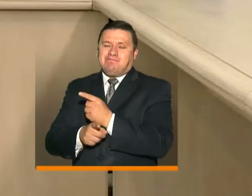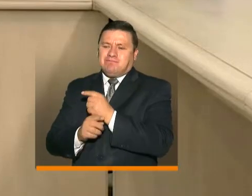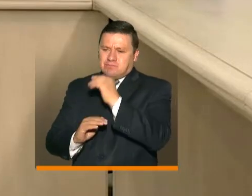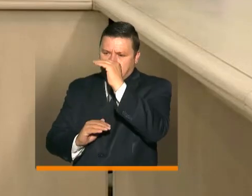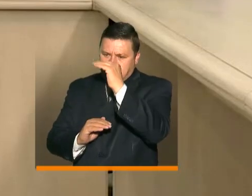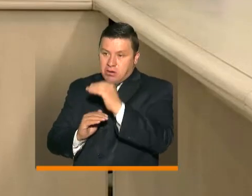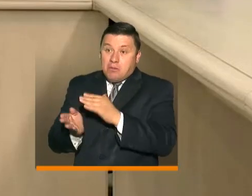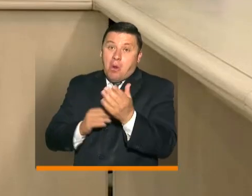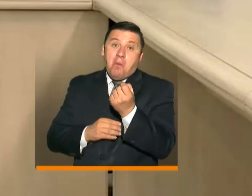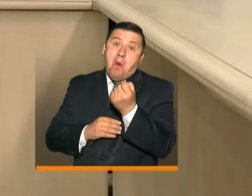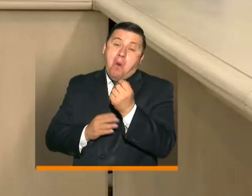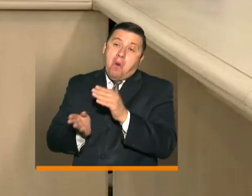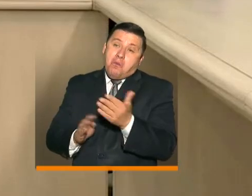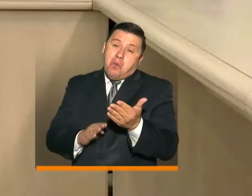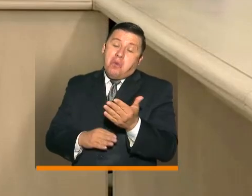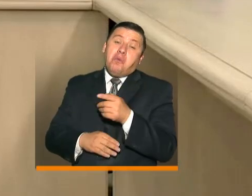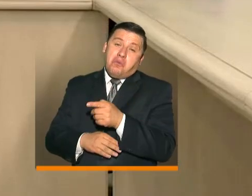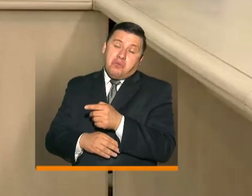baja letalidad,